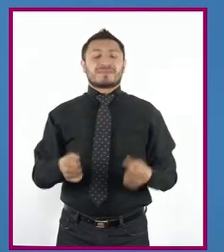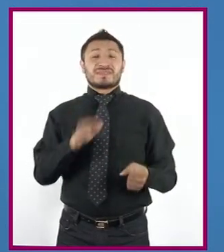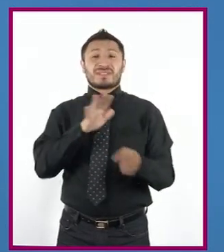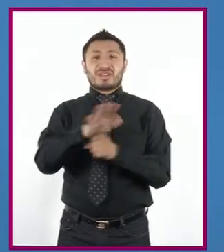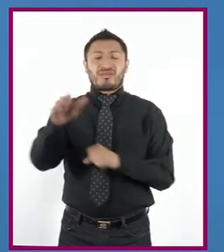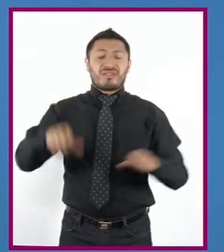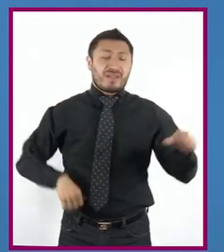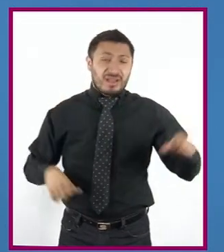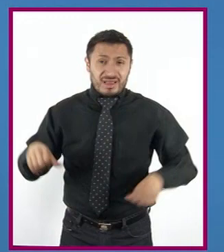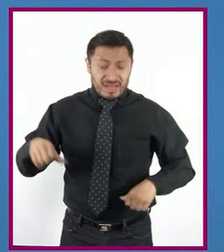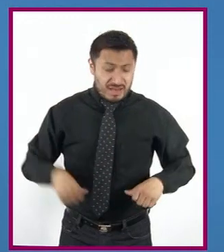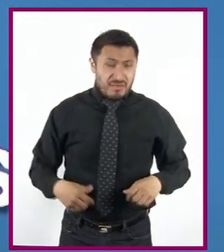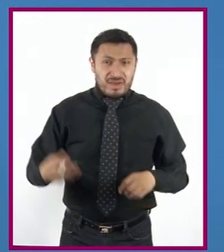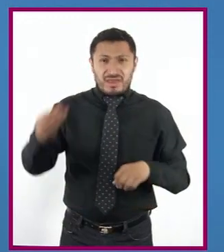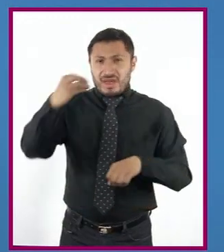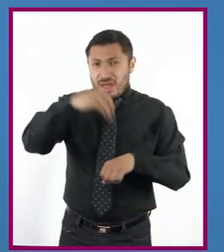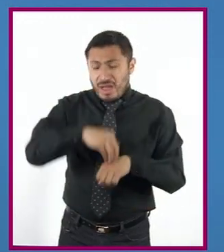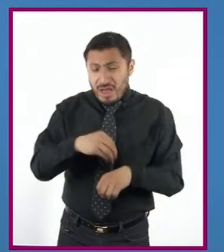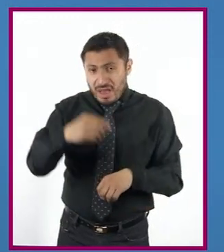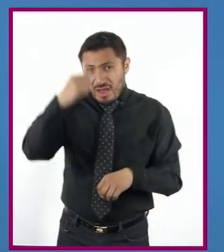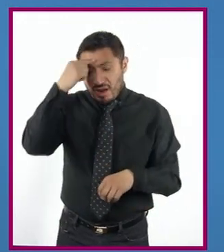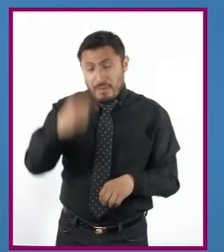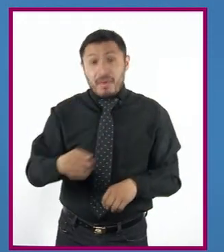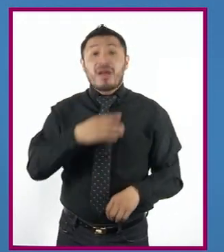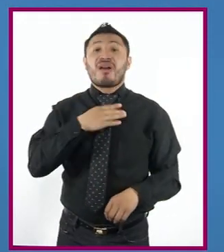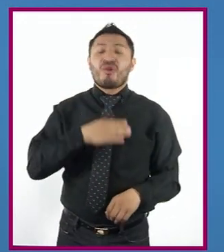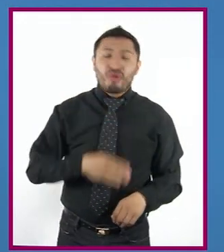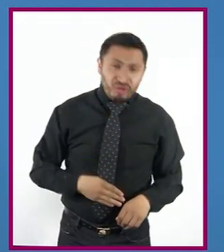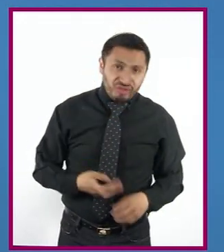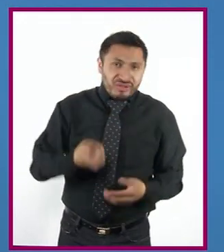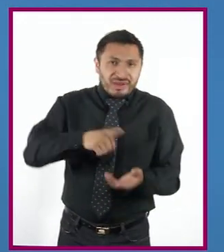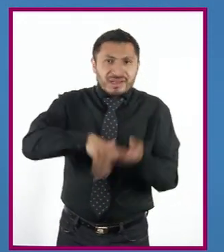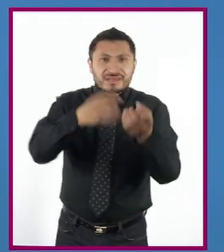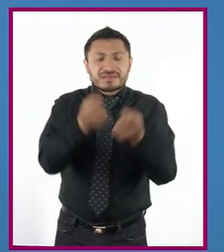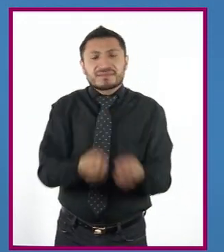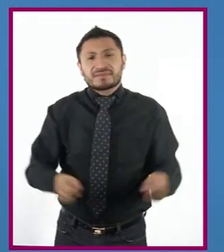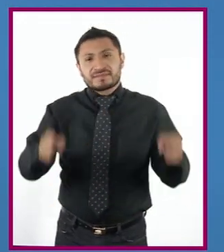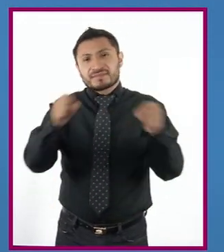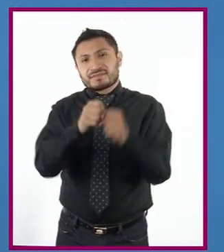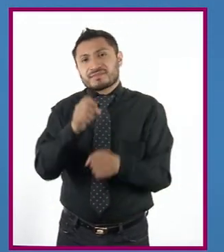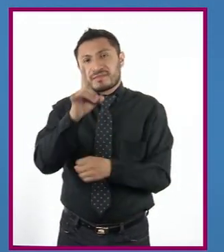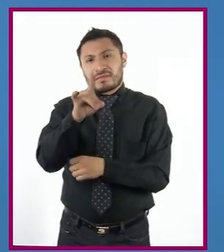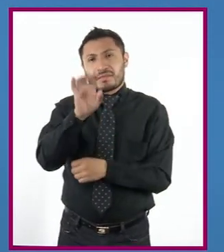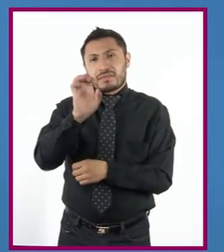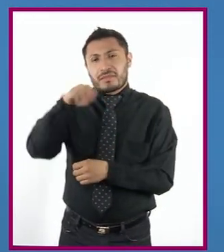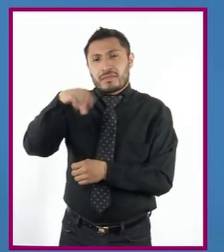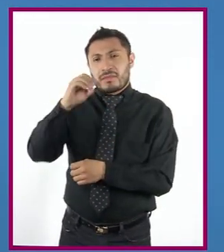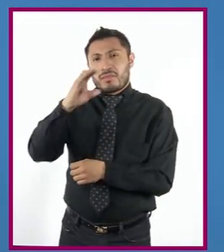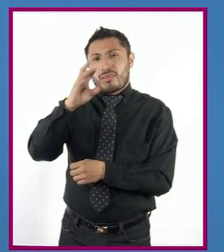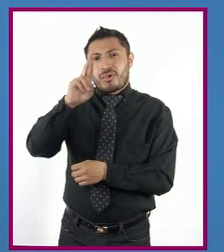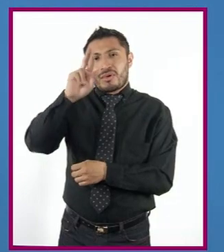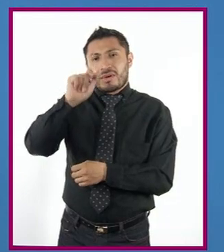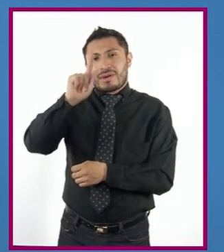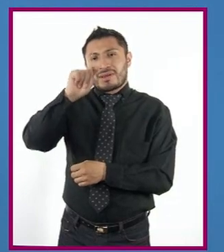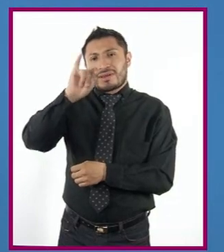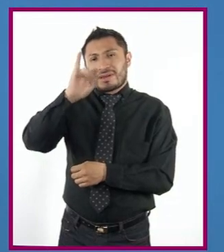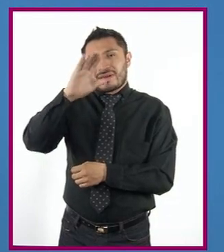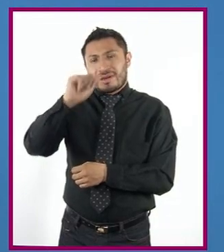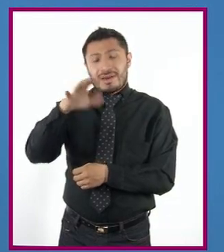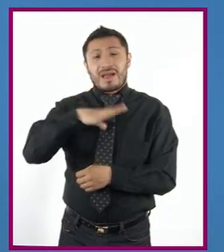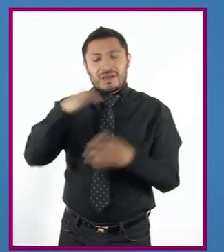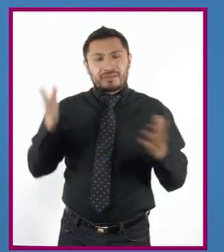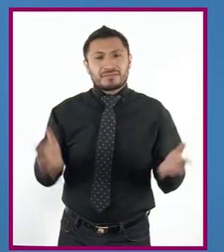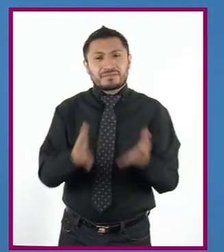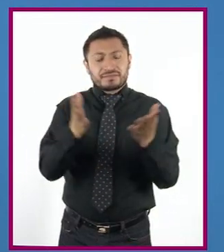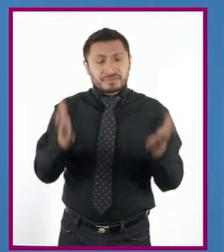acciones y comportamientos que son justos en una sociedad democrática que promueve relaciones de